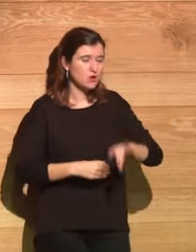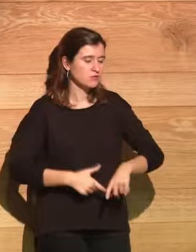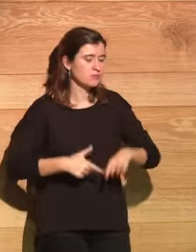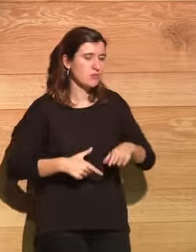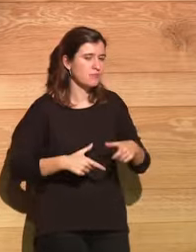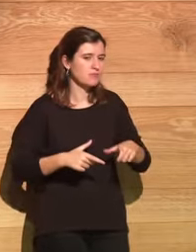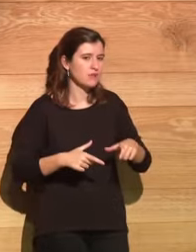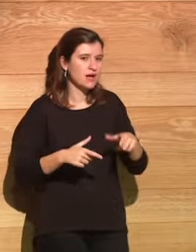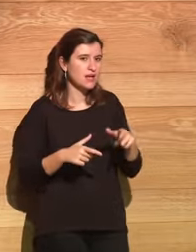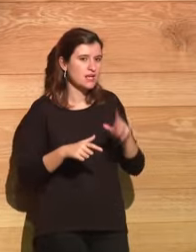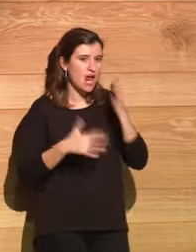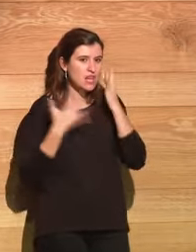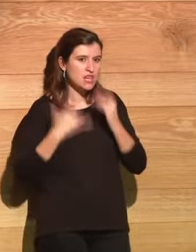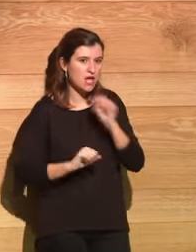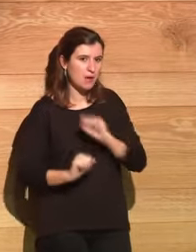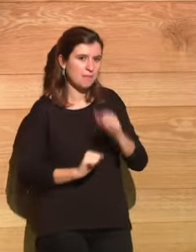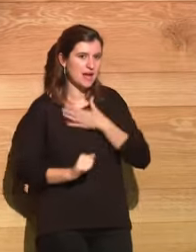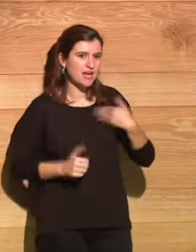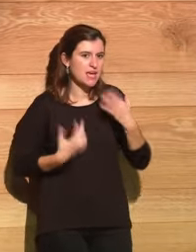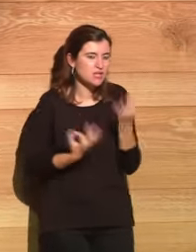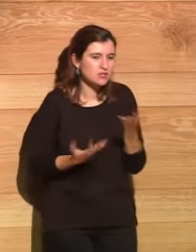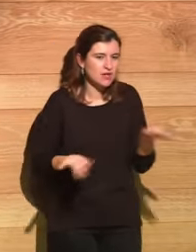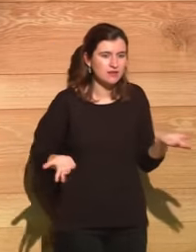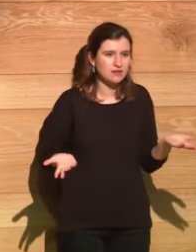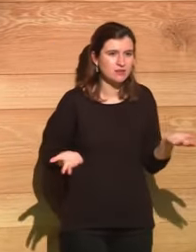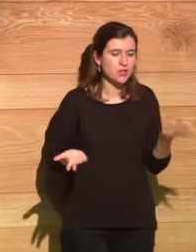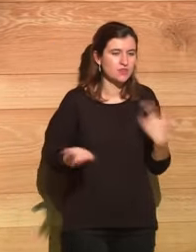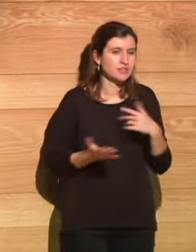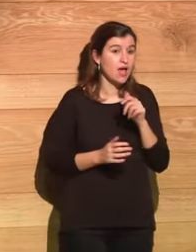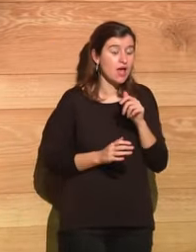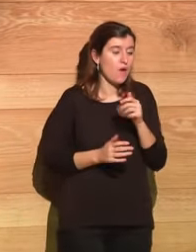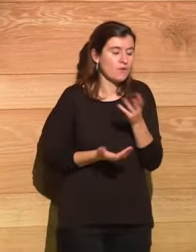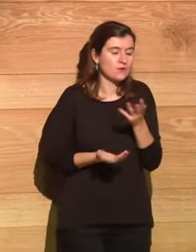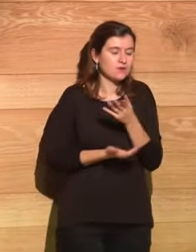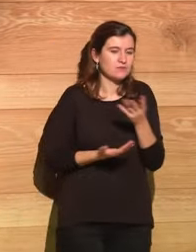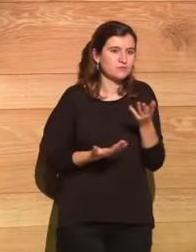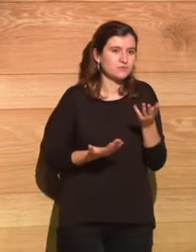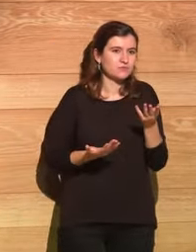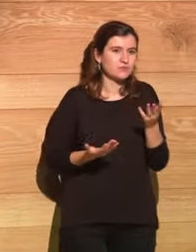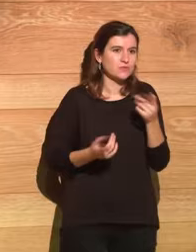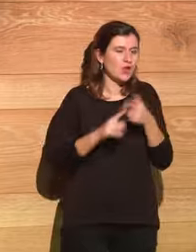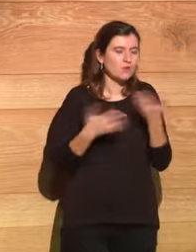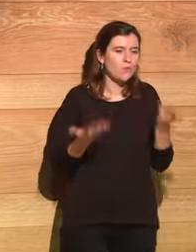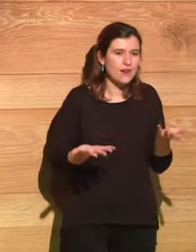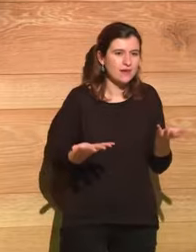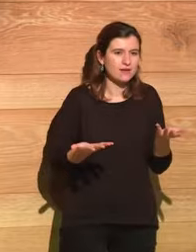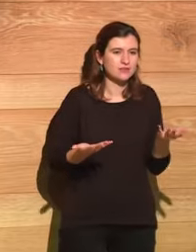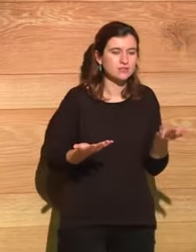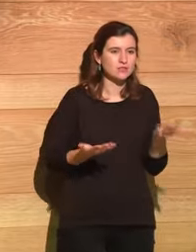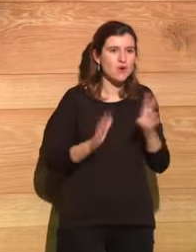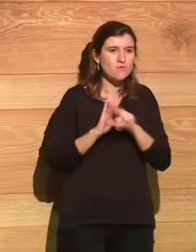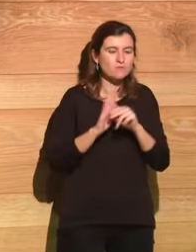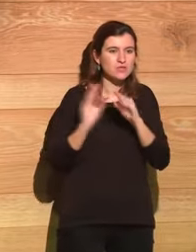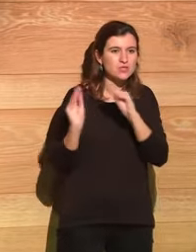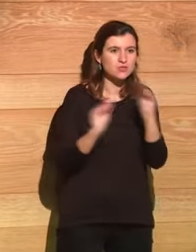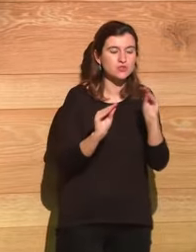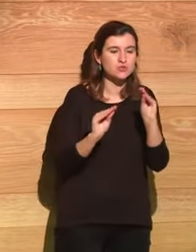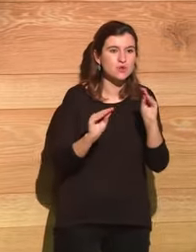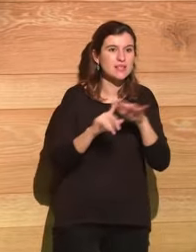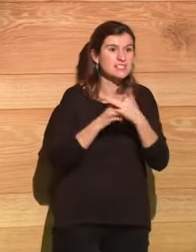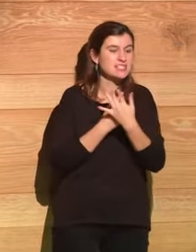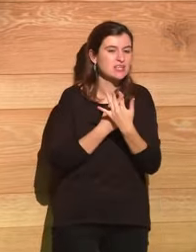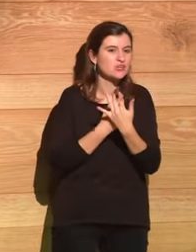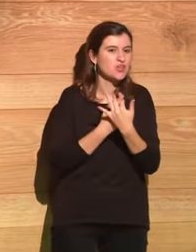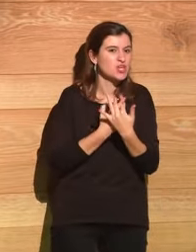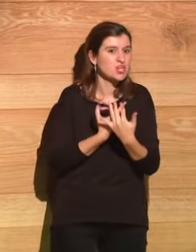dentro? Bueno, estos son los chistes que ella va haciendo, pero la clave de todo esto, y a lo que quiero llegar, es que su vídeo habla de situaciones absurdas entre